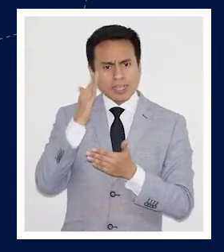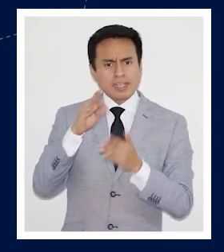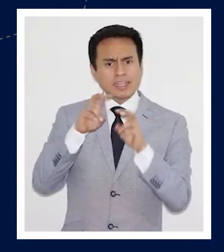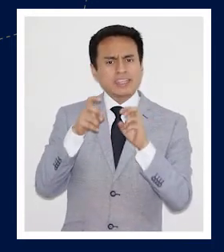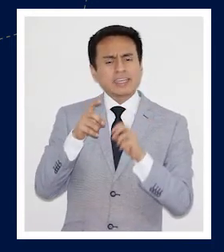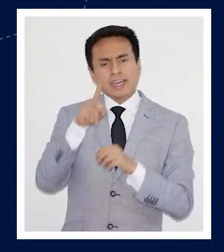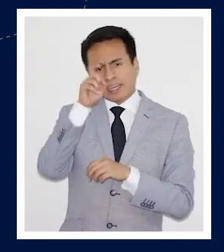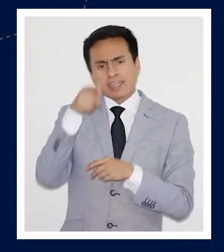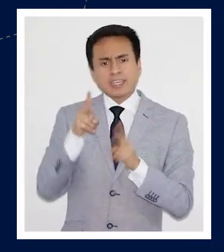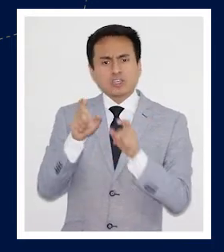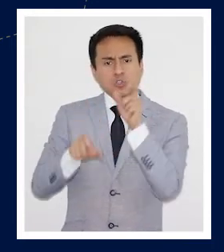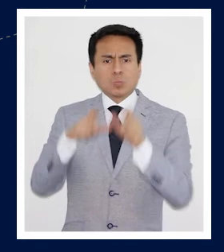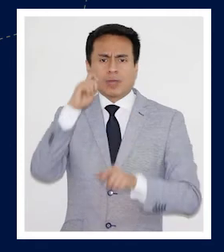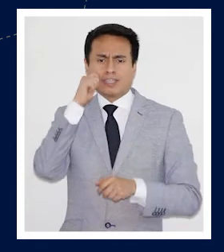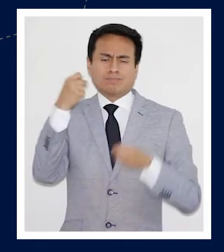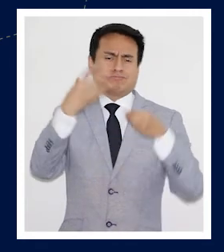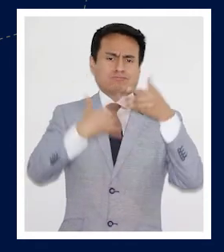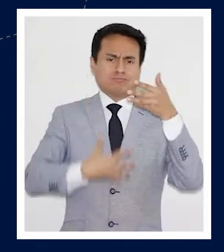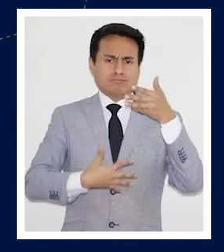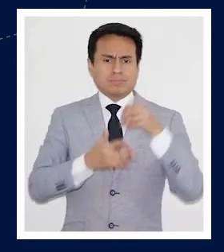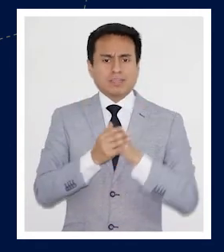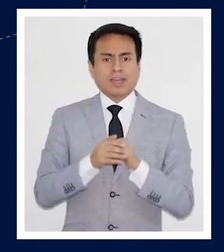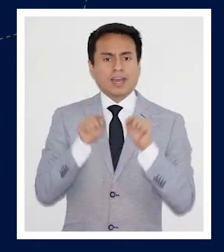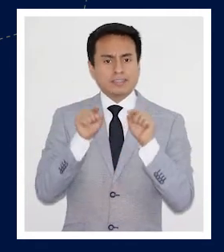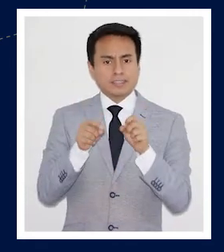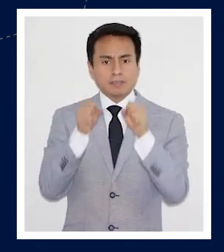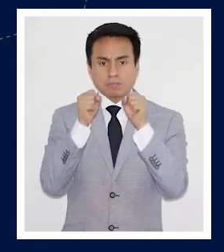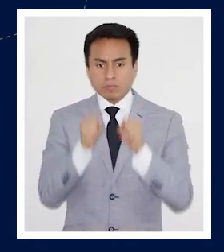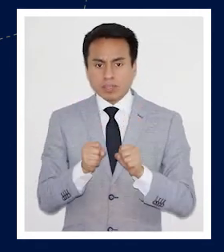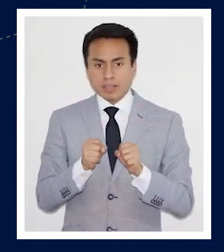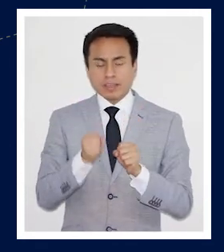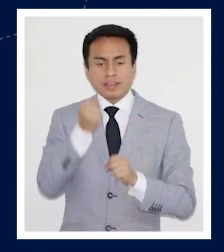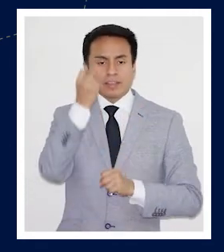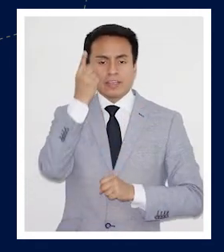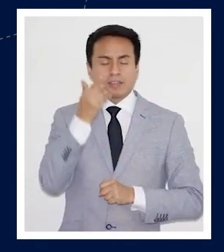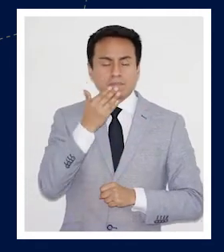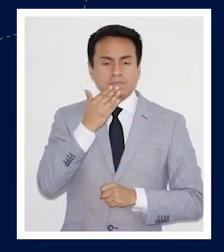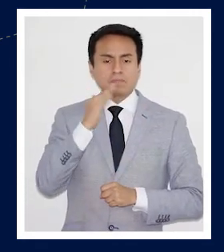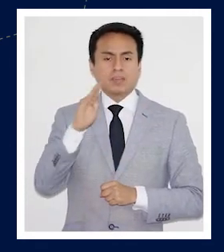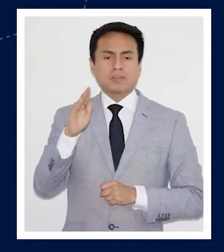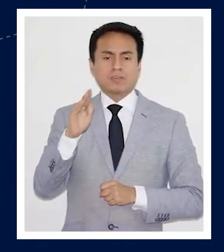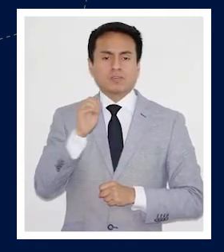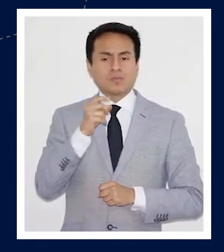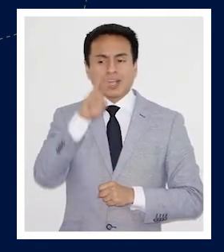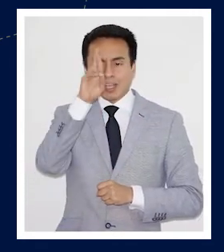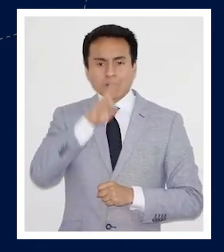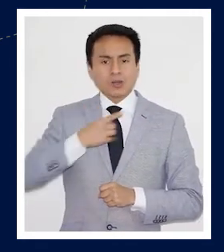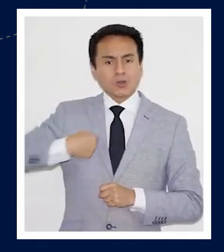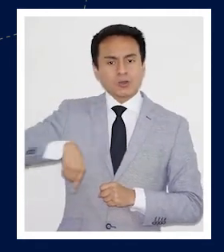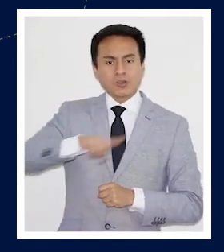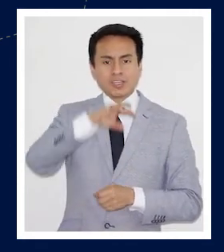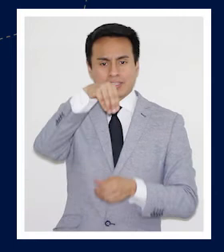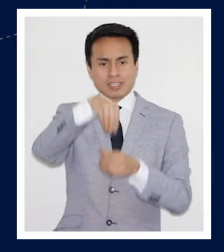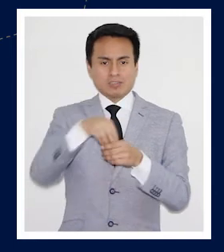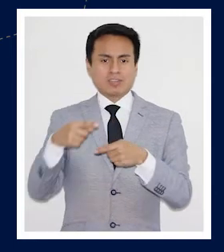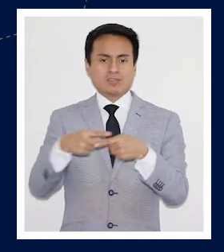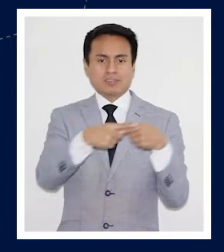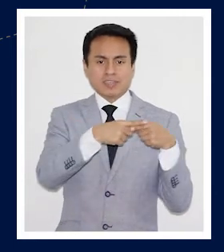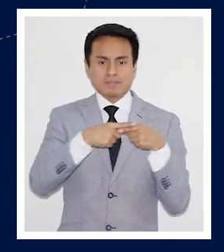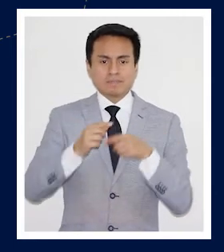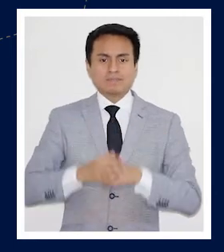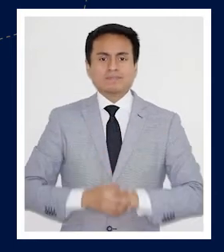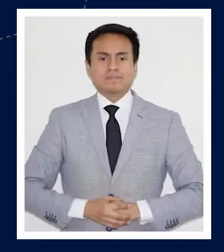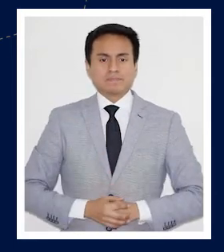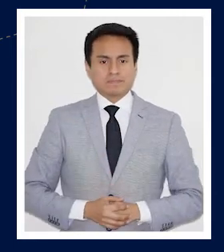mental, clínica, derechos humanos, entre otros, y así poder entender mejor cuál es nuestro rol dentro de